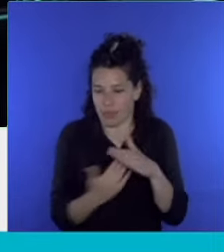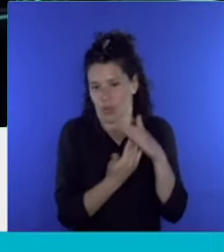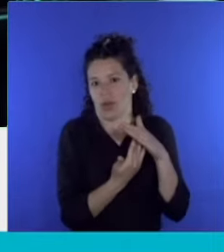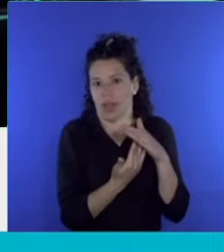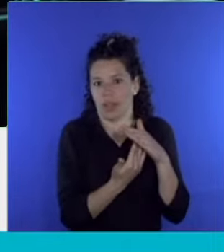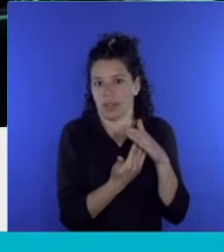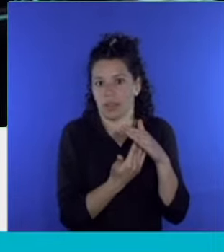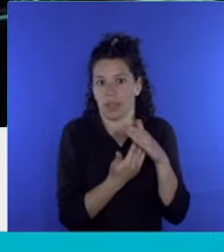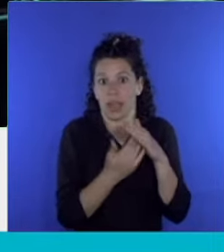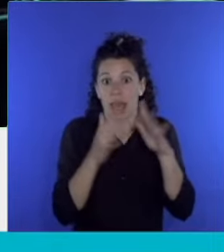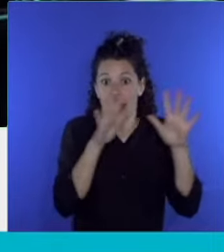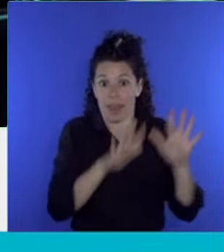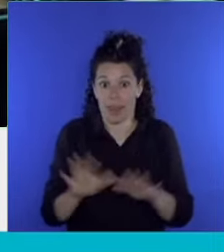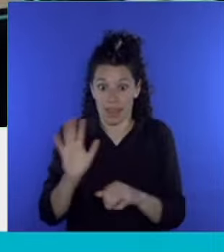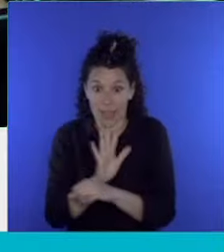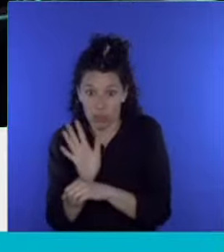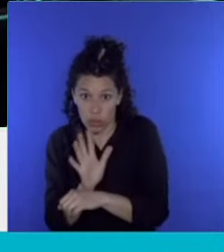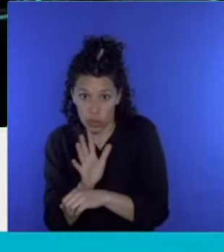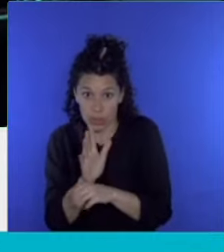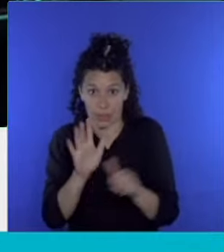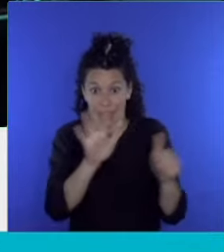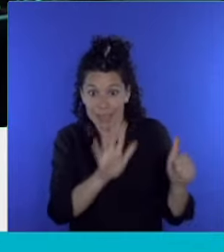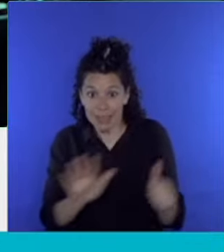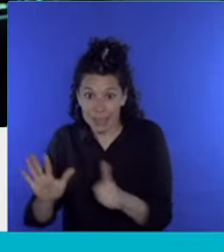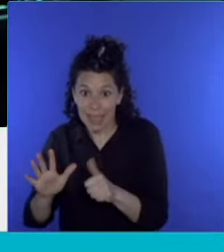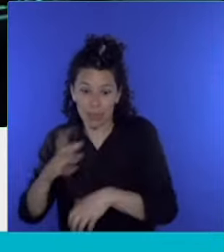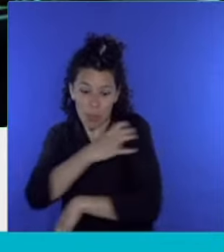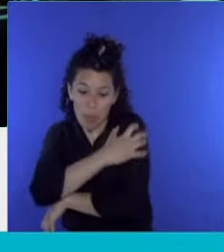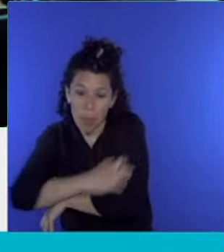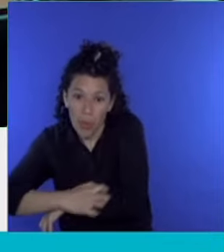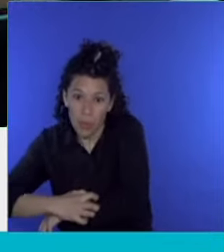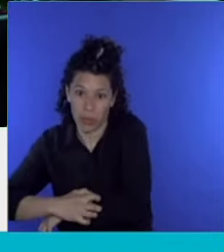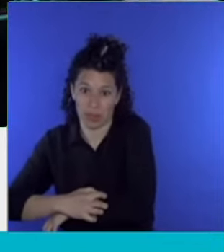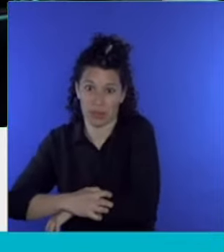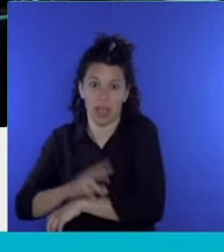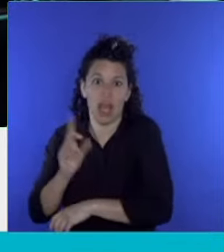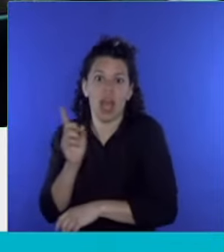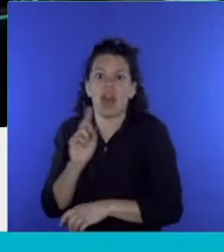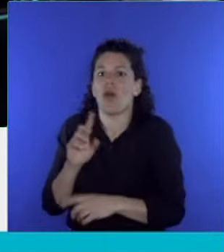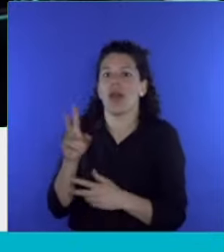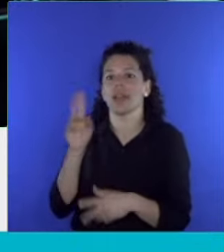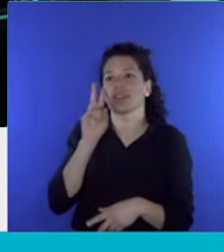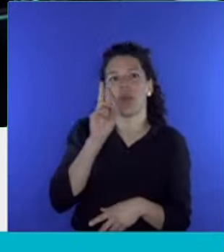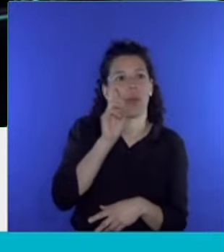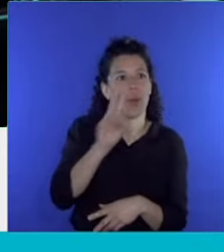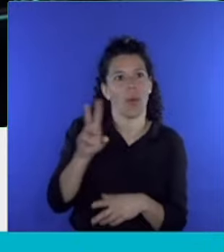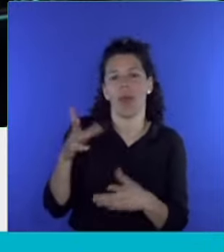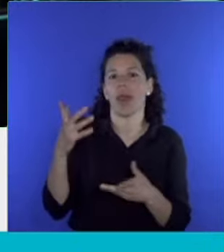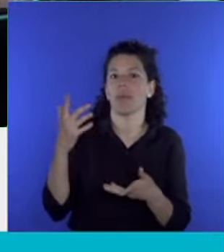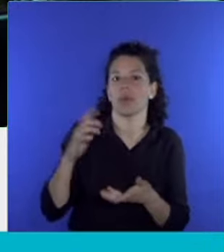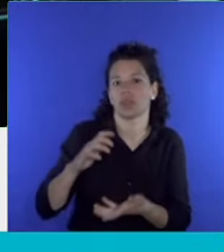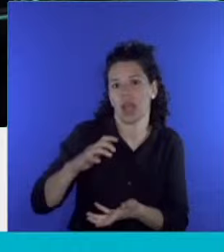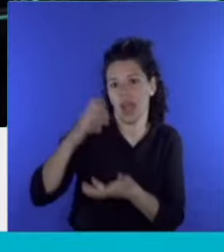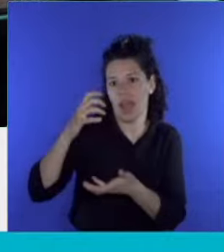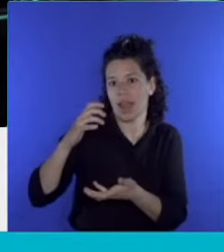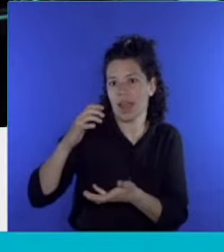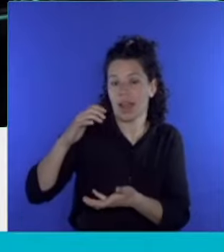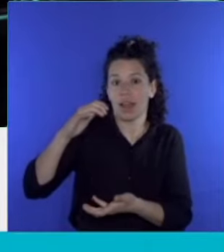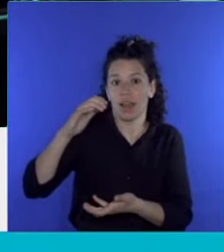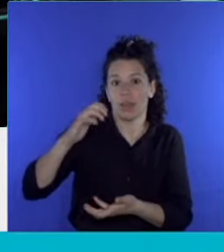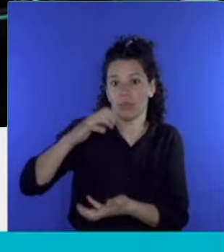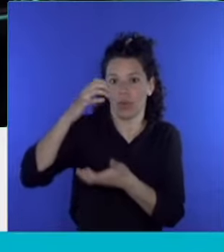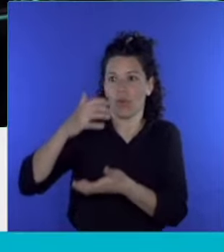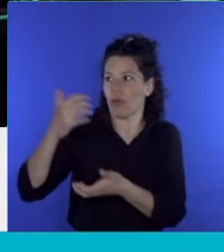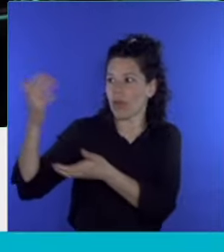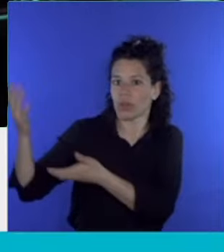cada 10 actores son pobres No es todo lo que vemos y las entregas de los de los este Óscar como le entregan a